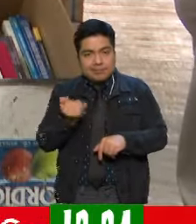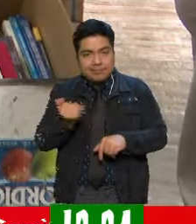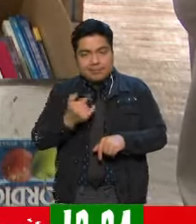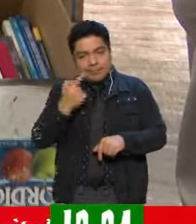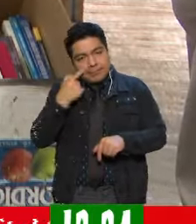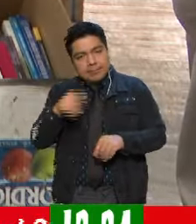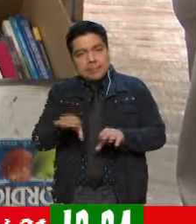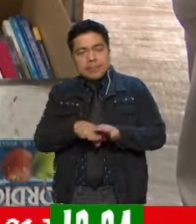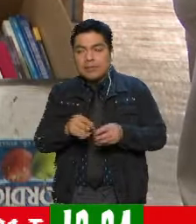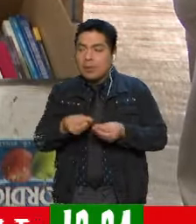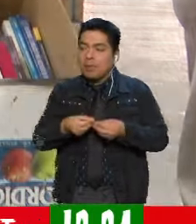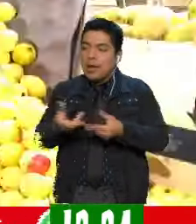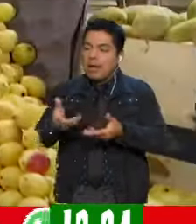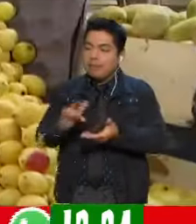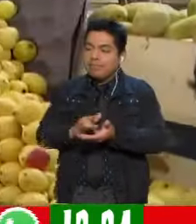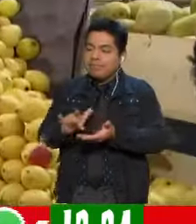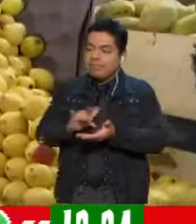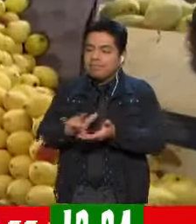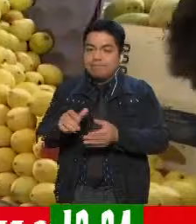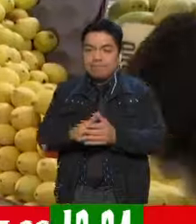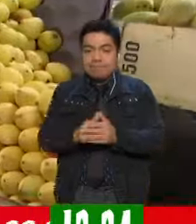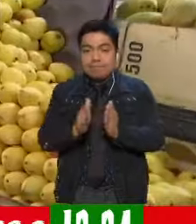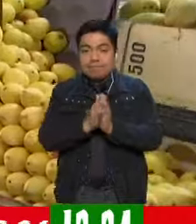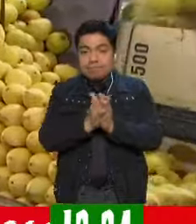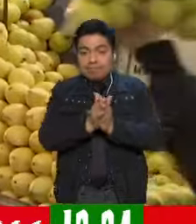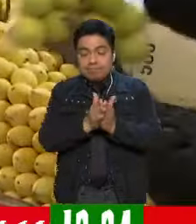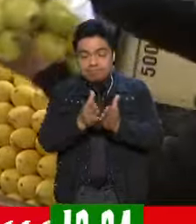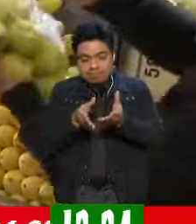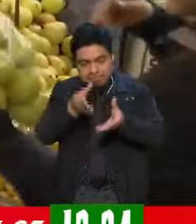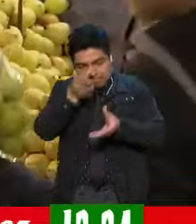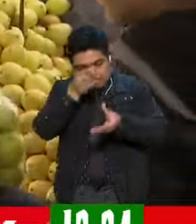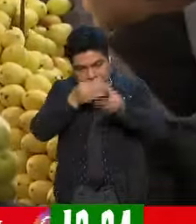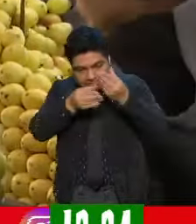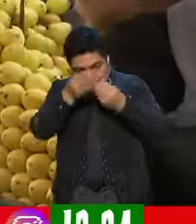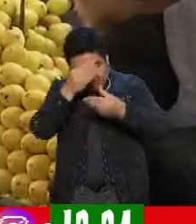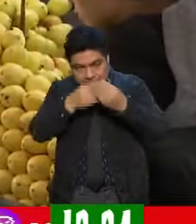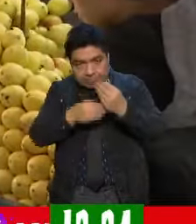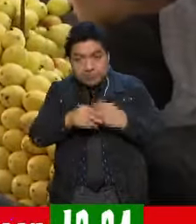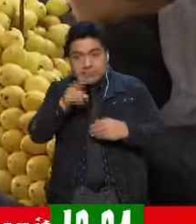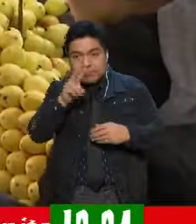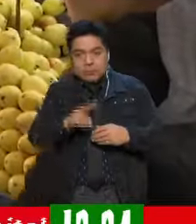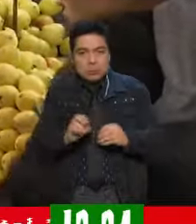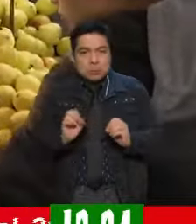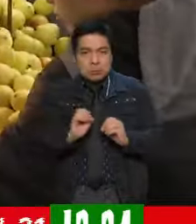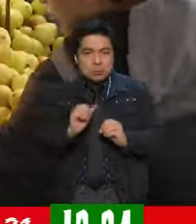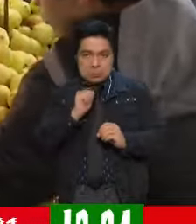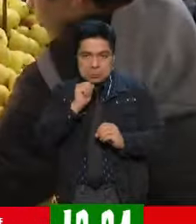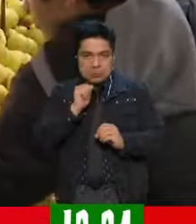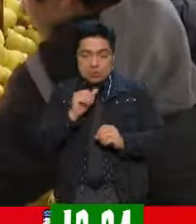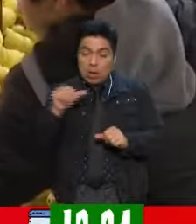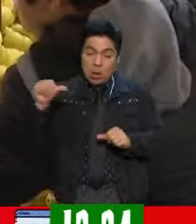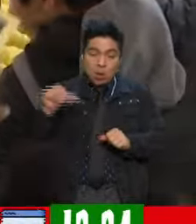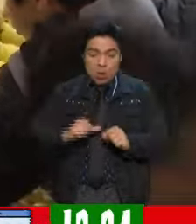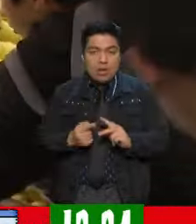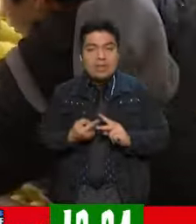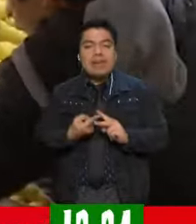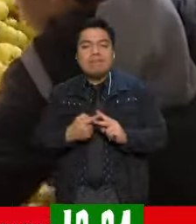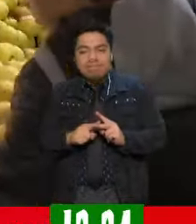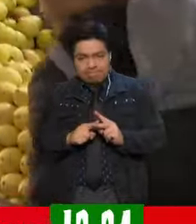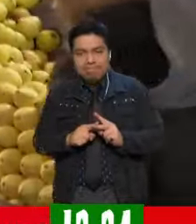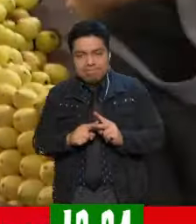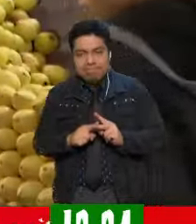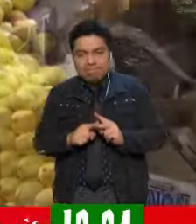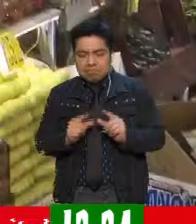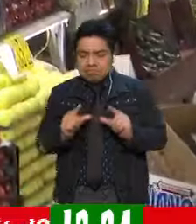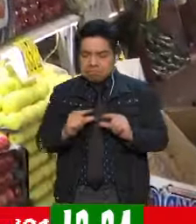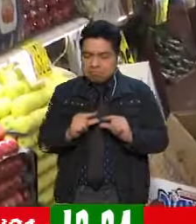es nuestro granito de apoyo aquí libros te llevan a hacer tener más conocimiento y yo lo particular no lo he hecho hoy voy a empezar a hacerlo y Empiezo con